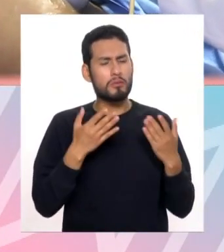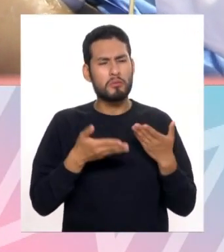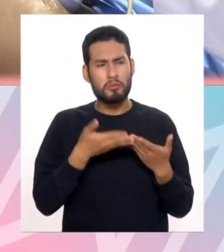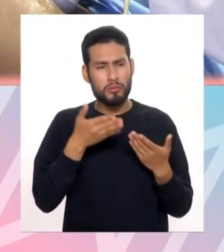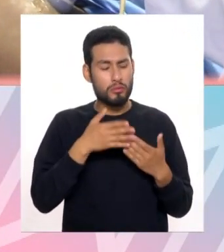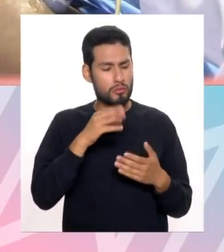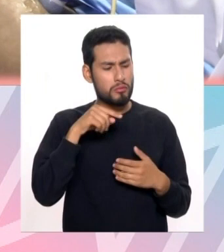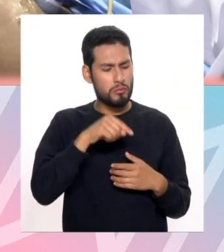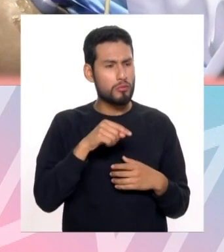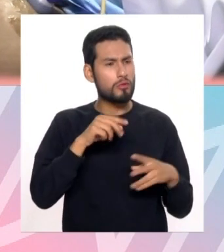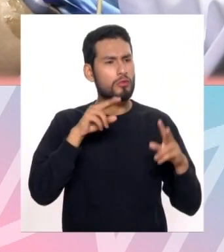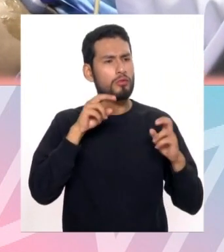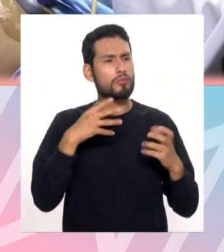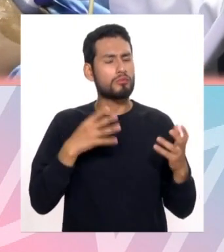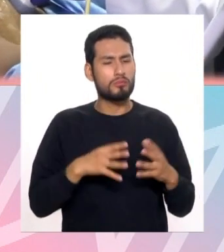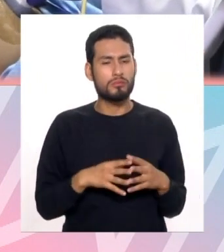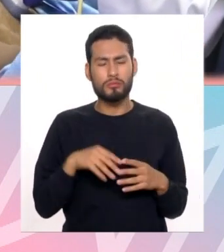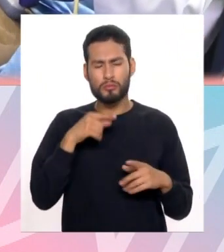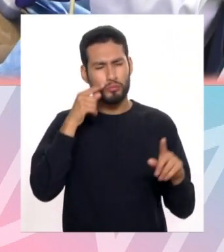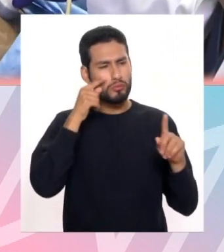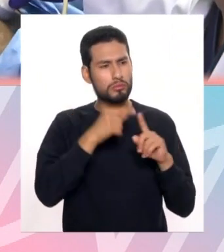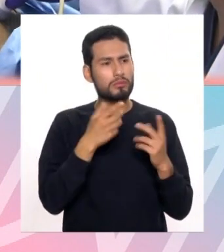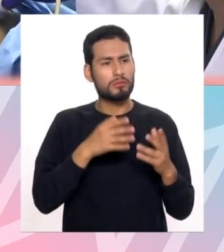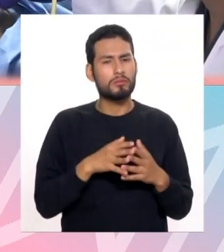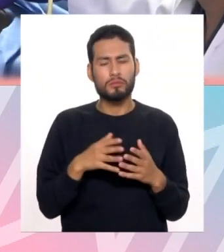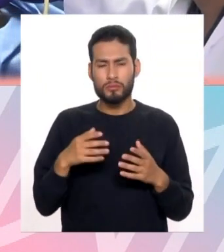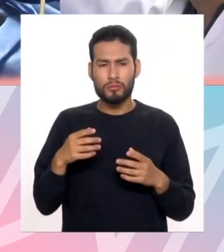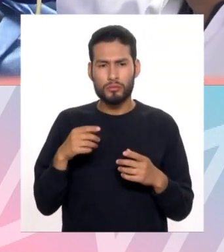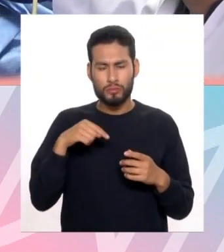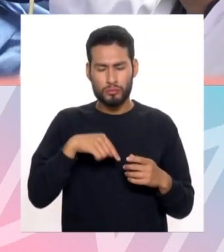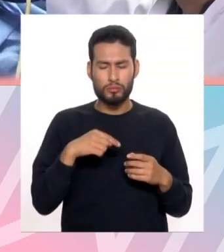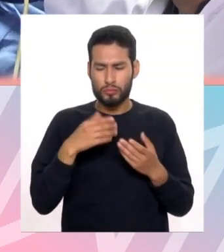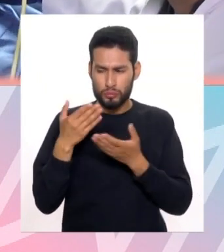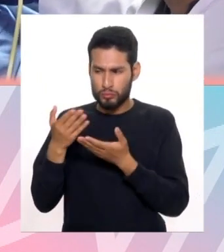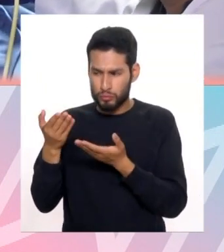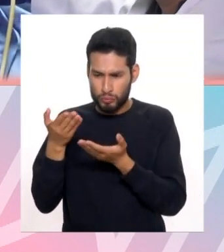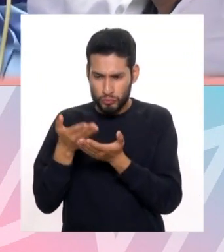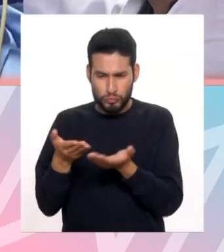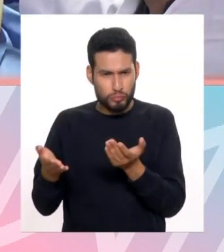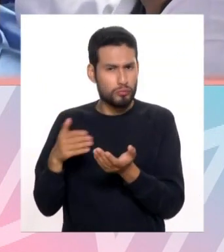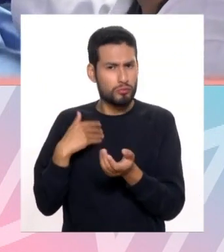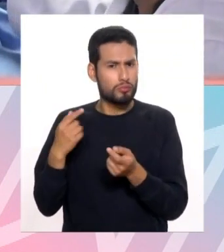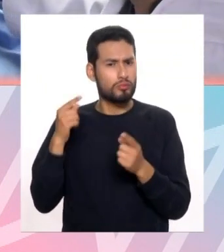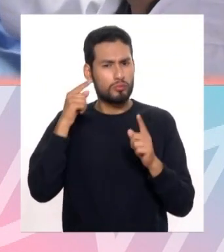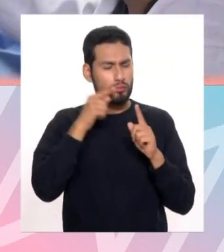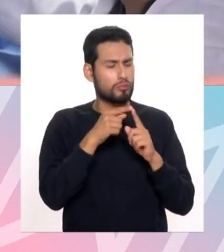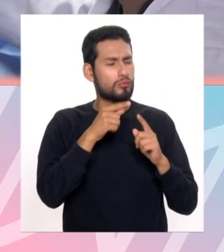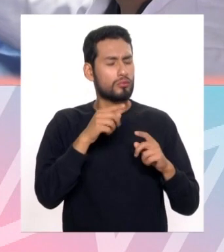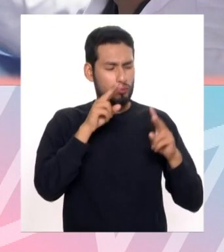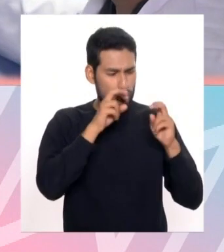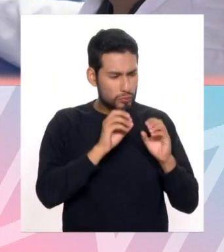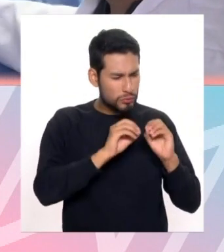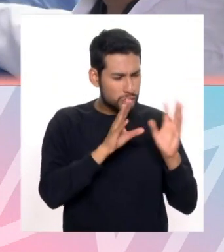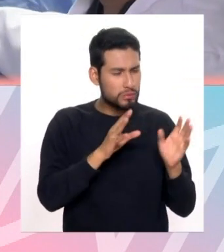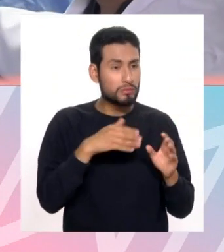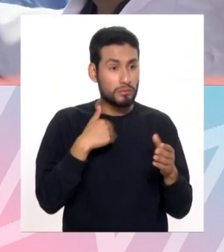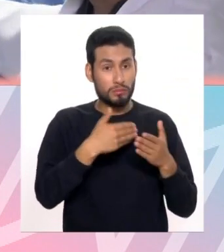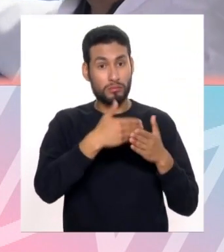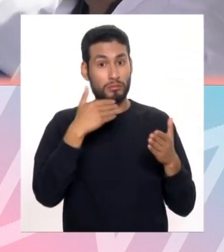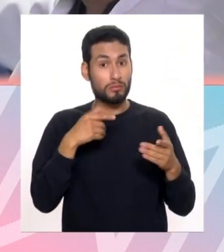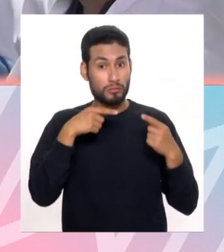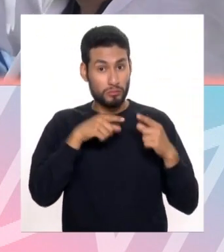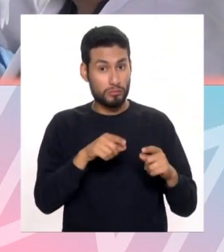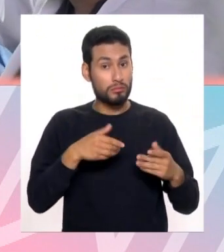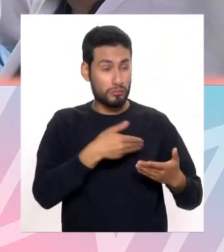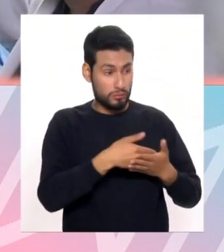porque es una punción donde lo que busca es recaudarse material para poder tener, digamos, un diagnóstico claro y prever durante el